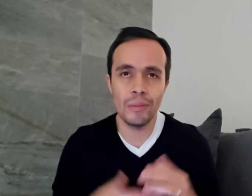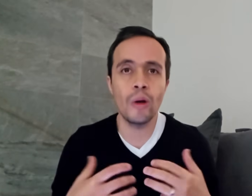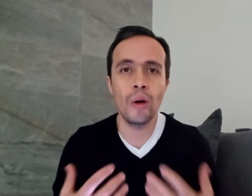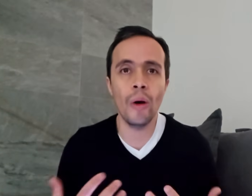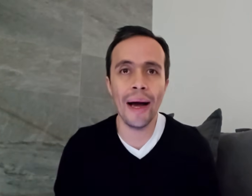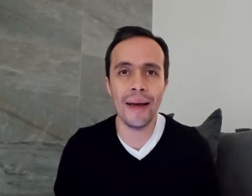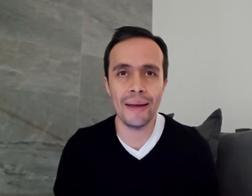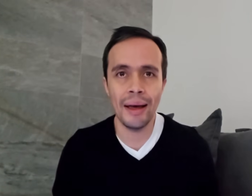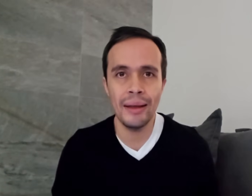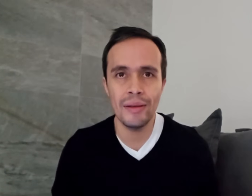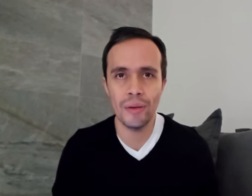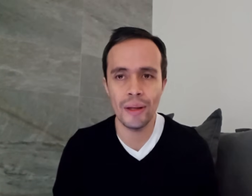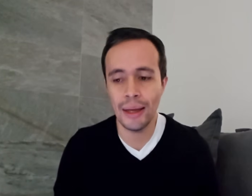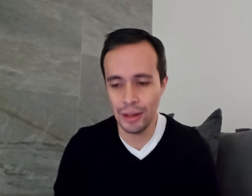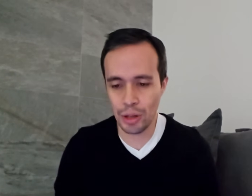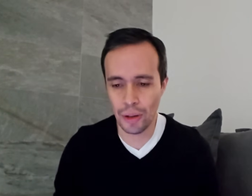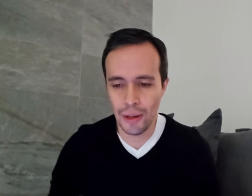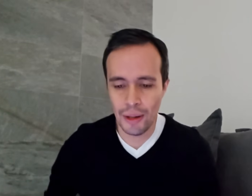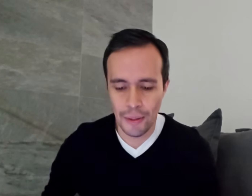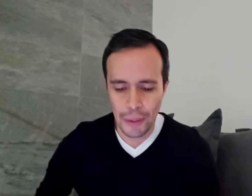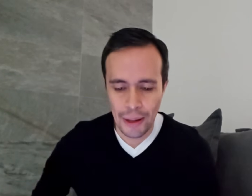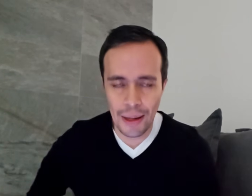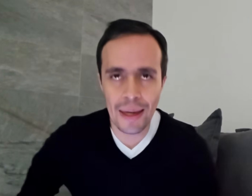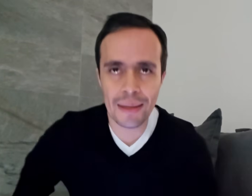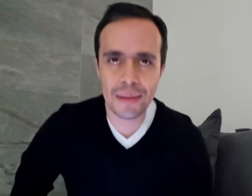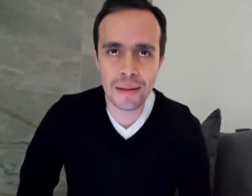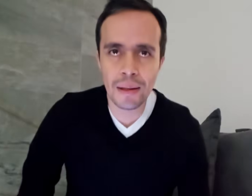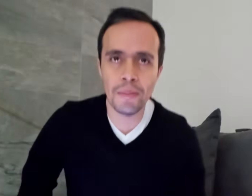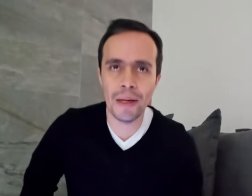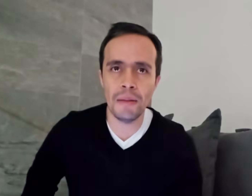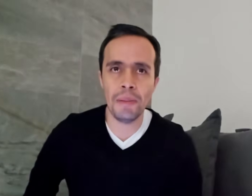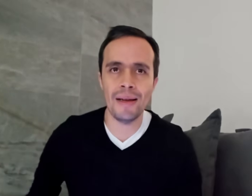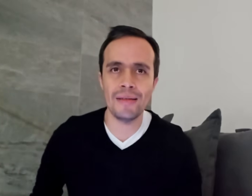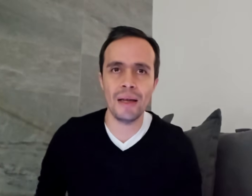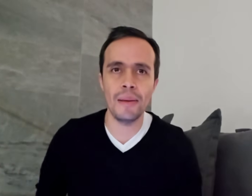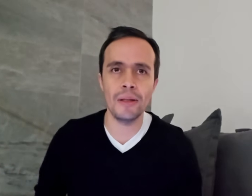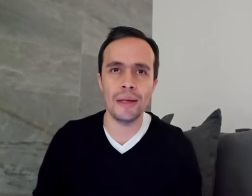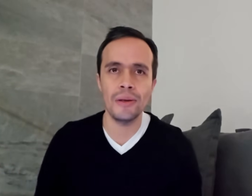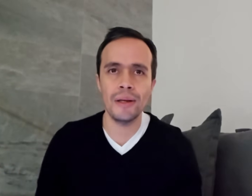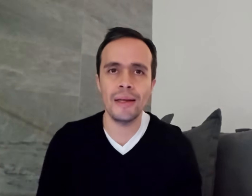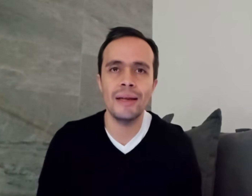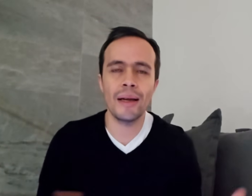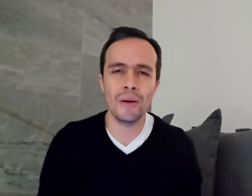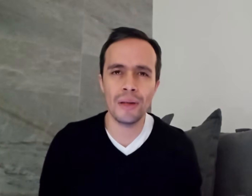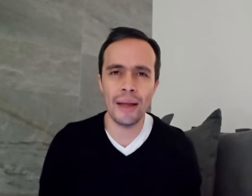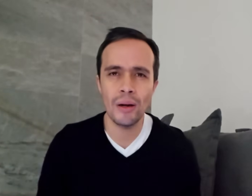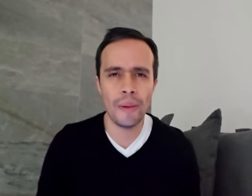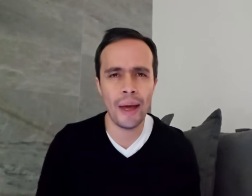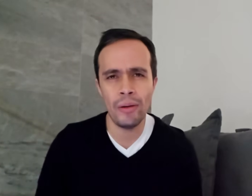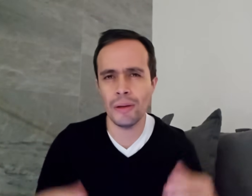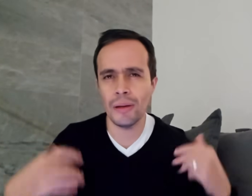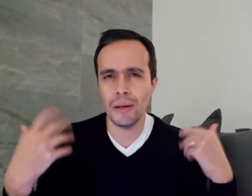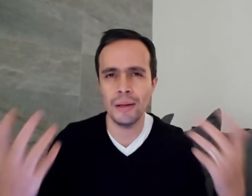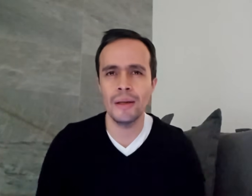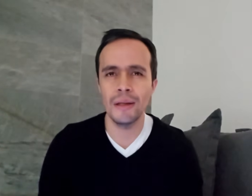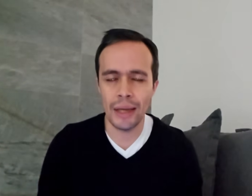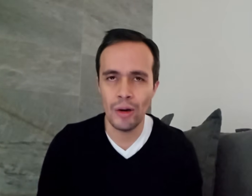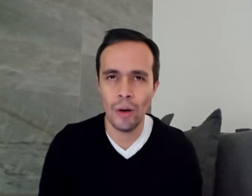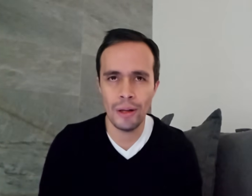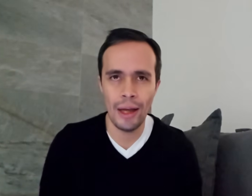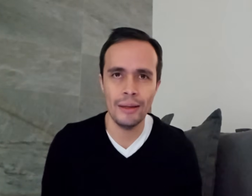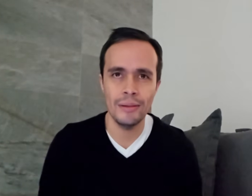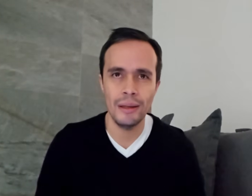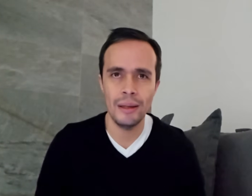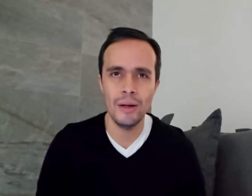comunicación. No hay nada de eso hoy en día. De hecho, las principales televisoras hoy en día están en contra del gobierno y